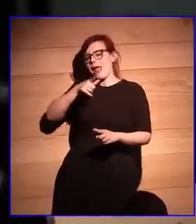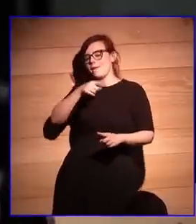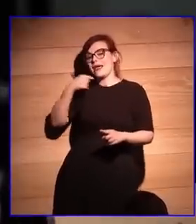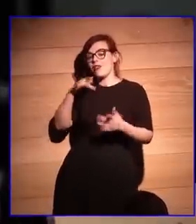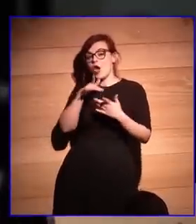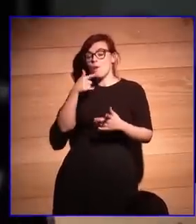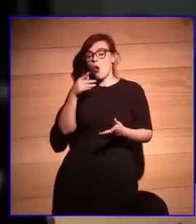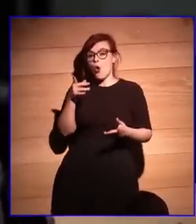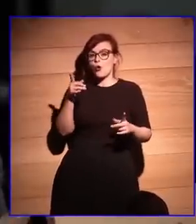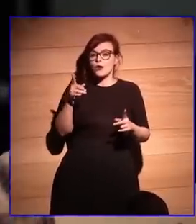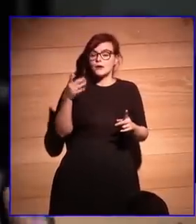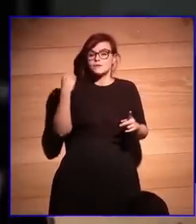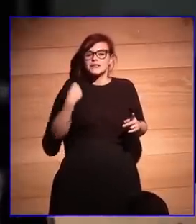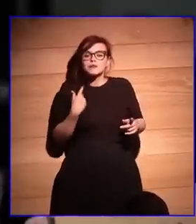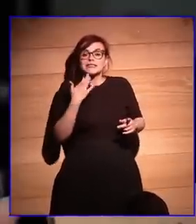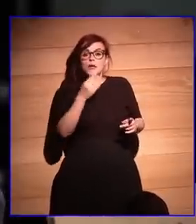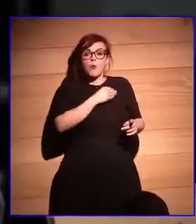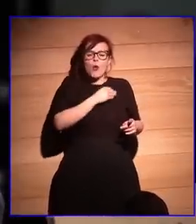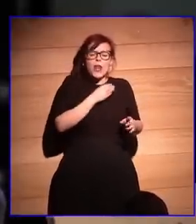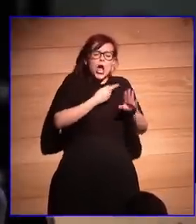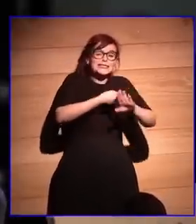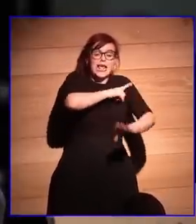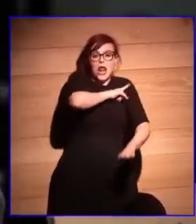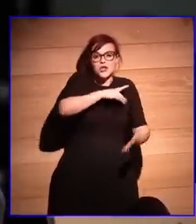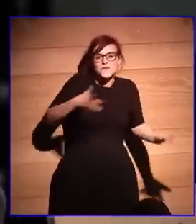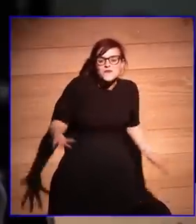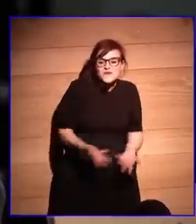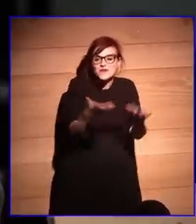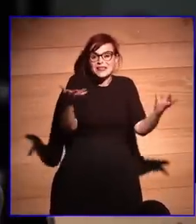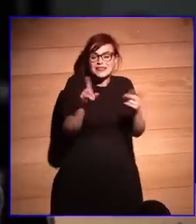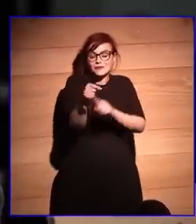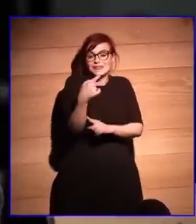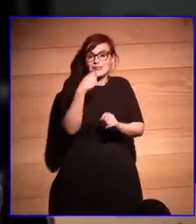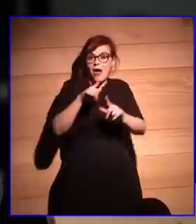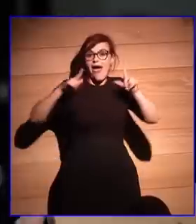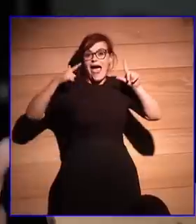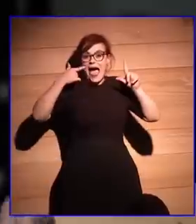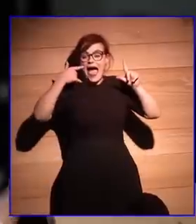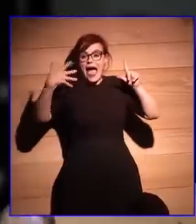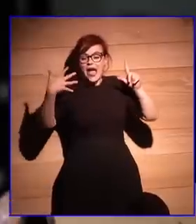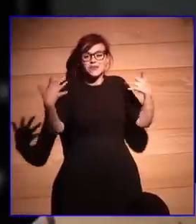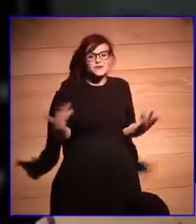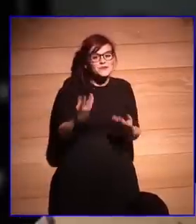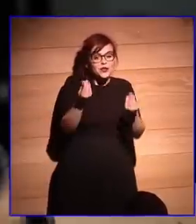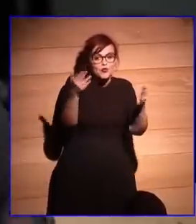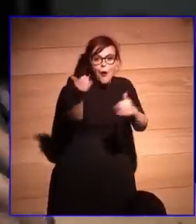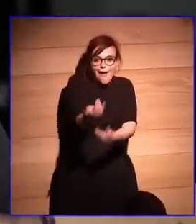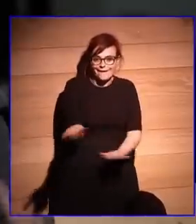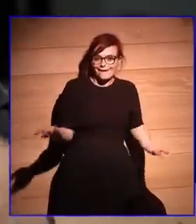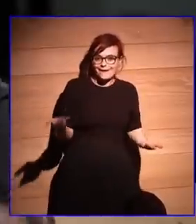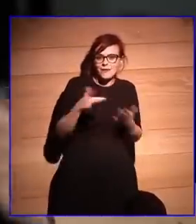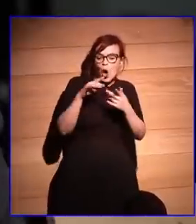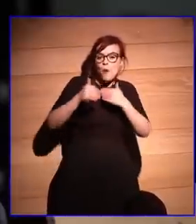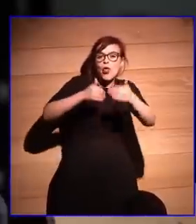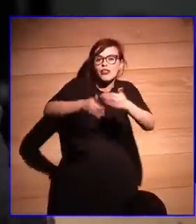de bondad máxima no predispone o no habla de ningún tipo de cambio o